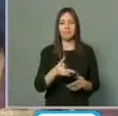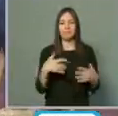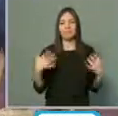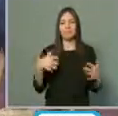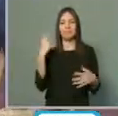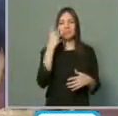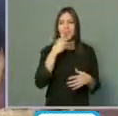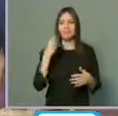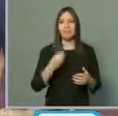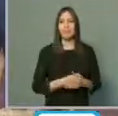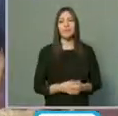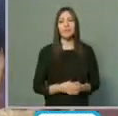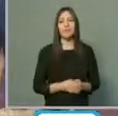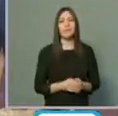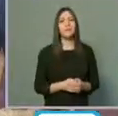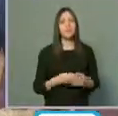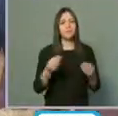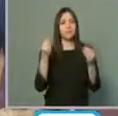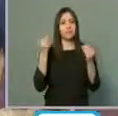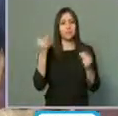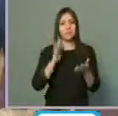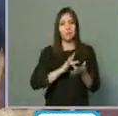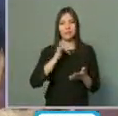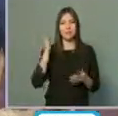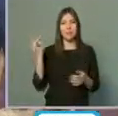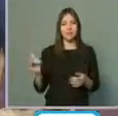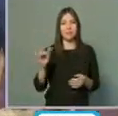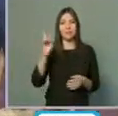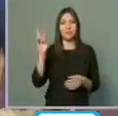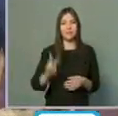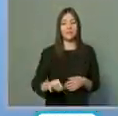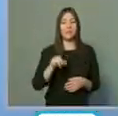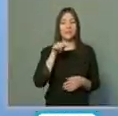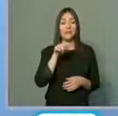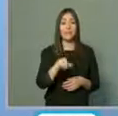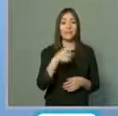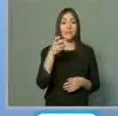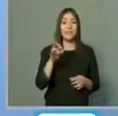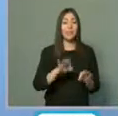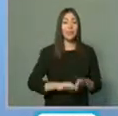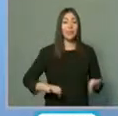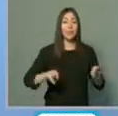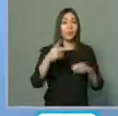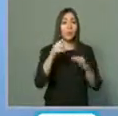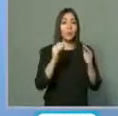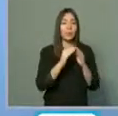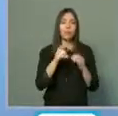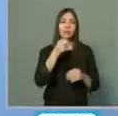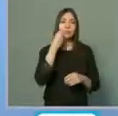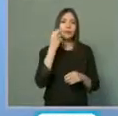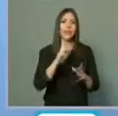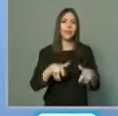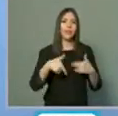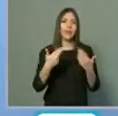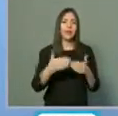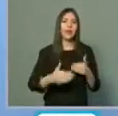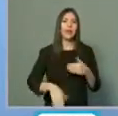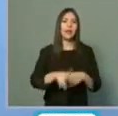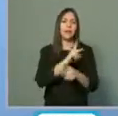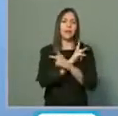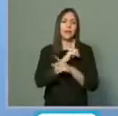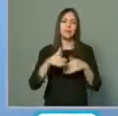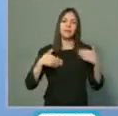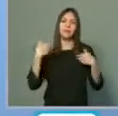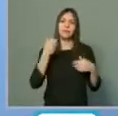belleza! Fernando Ahorita desde ves. acá, muchísimas gracias. La verdad es que creo que esto, además de ser un básico en la casa, es un gran regalo en estas vacaciones. Sí, te diviertes mucho.